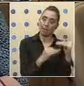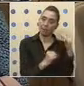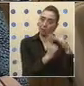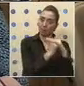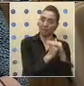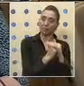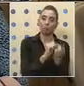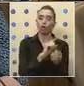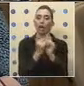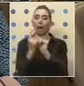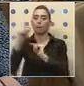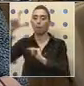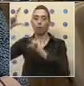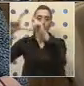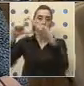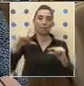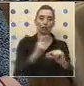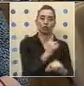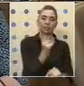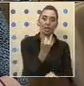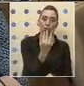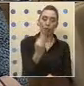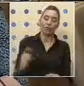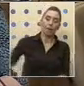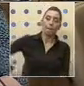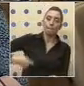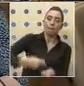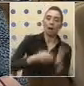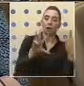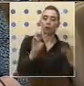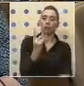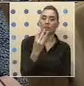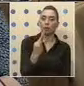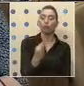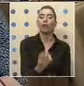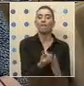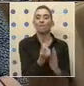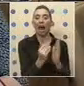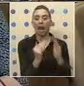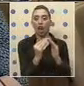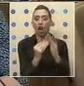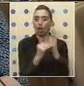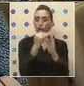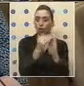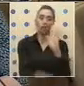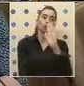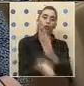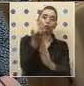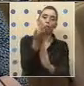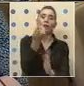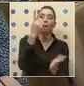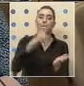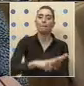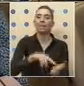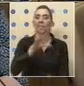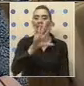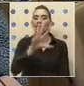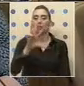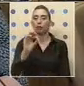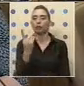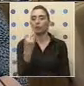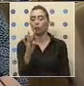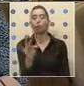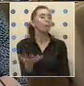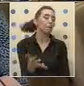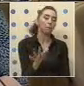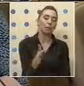UF, tendrá que pagar 90 UF, aumentando su valor en 1.590 UF. Esto es